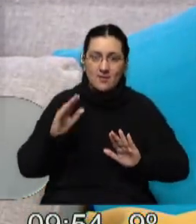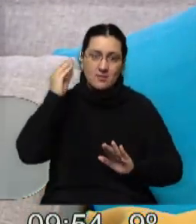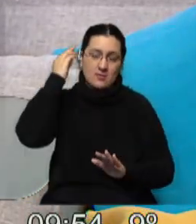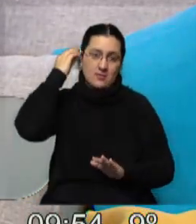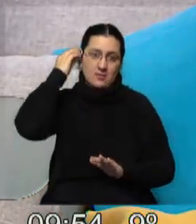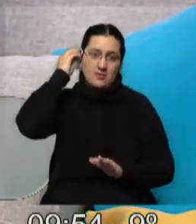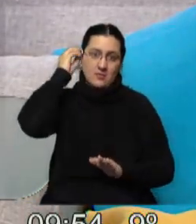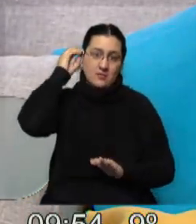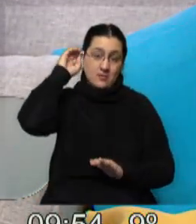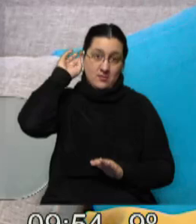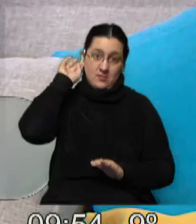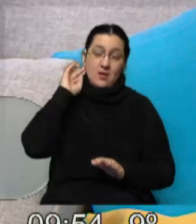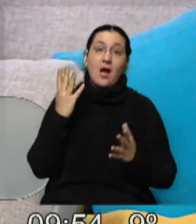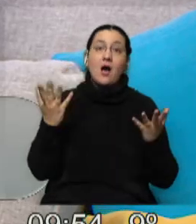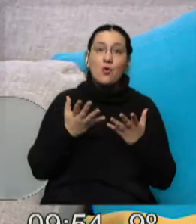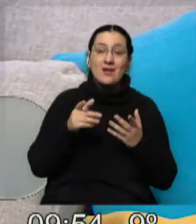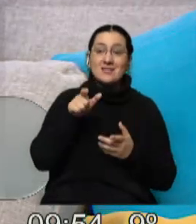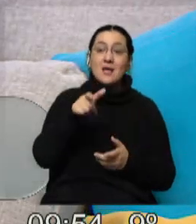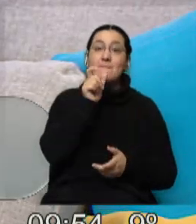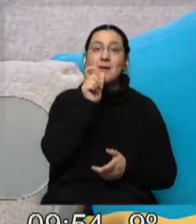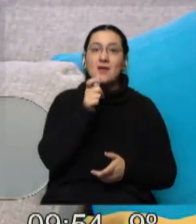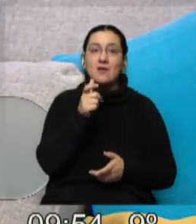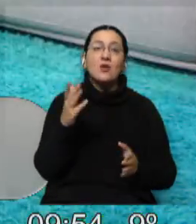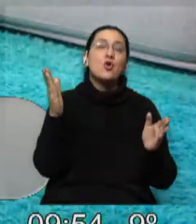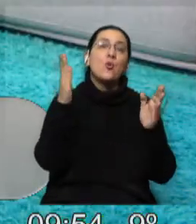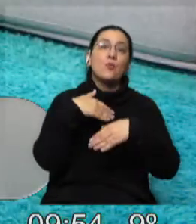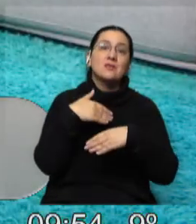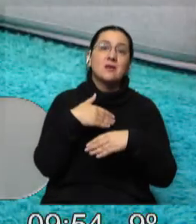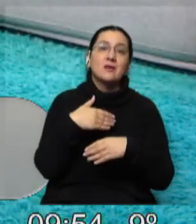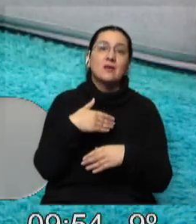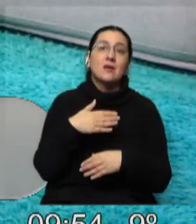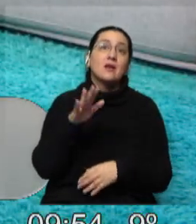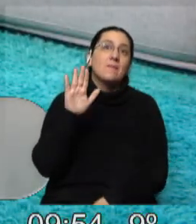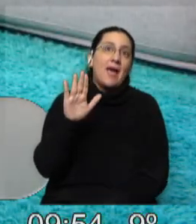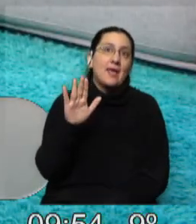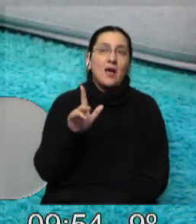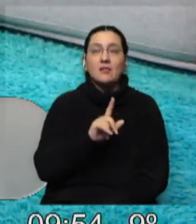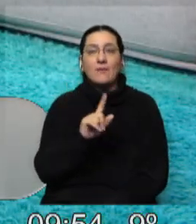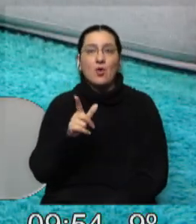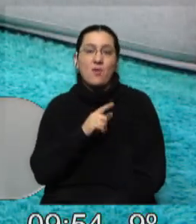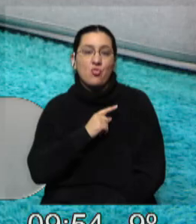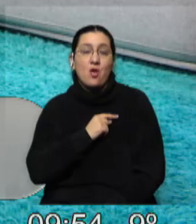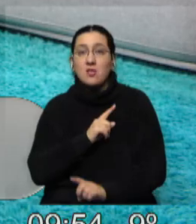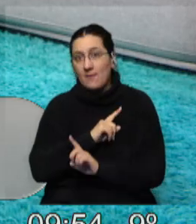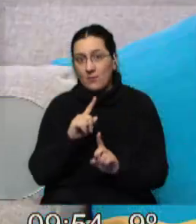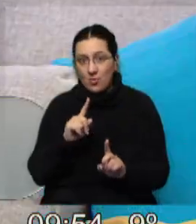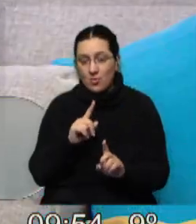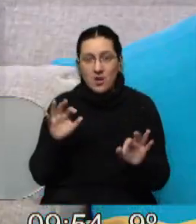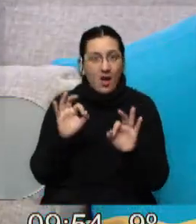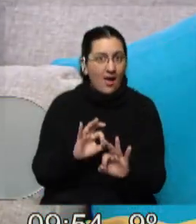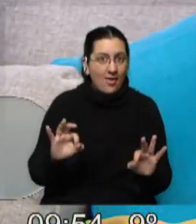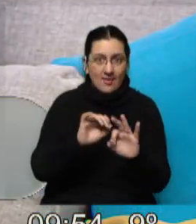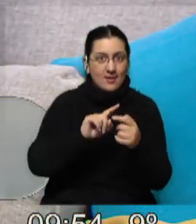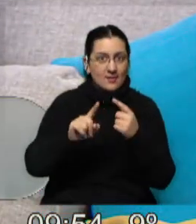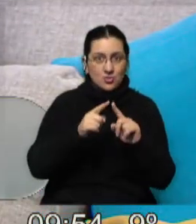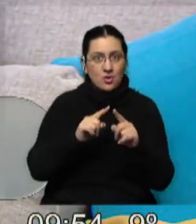del estudio. Ahora, esa palabra clave no puede ser ni pará, ni me duele, ni no, nada que tenga que